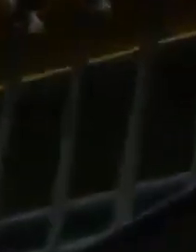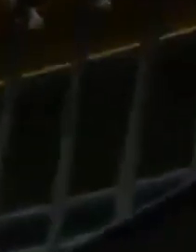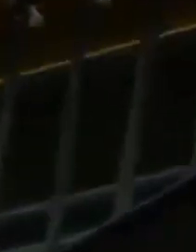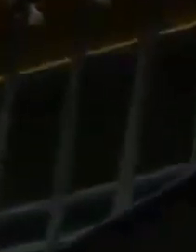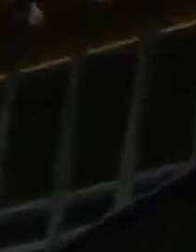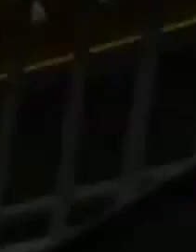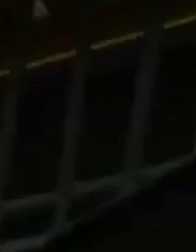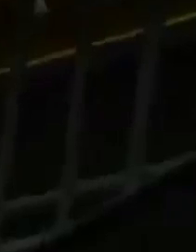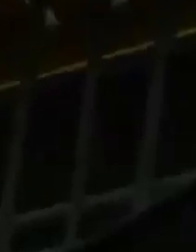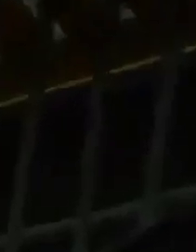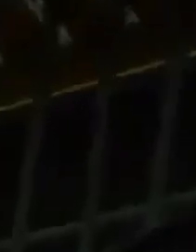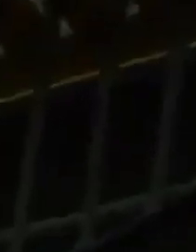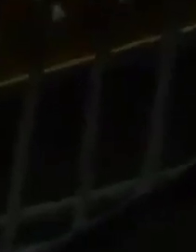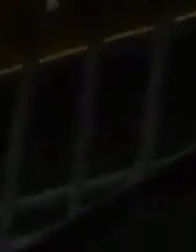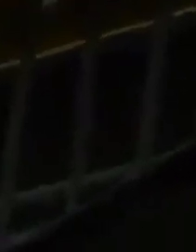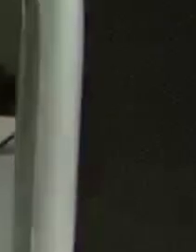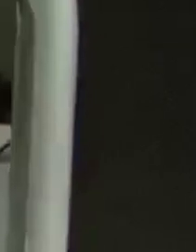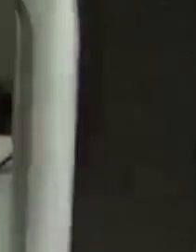Ahí.